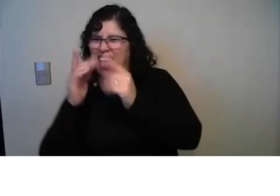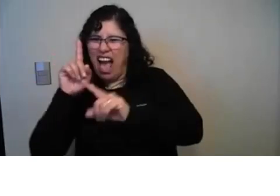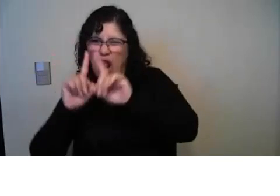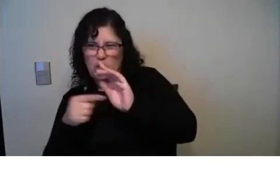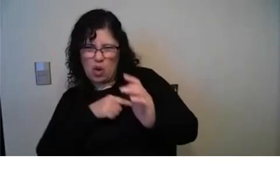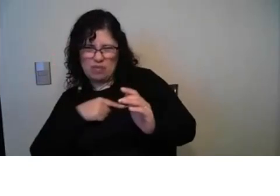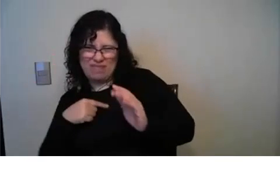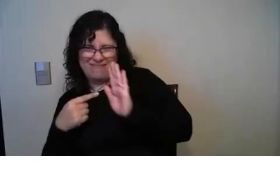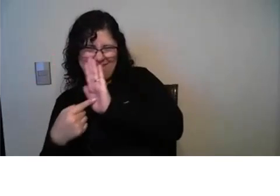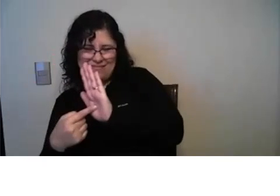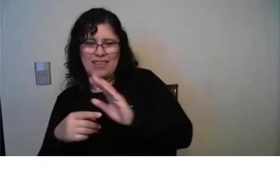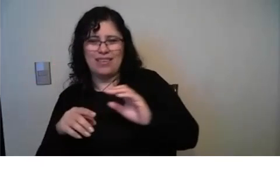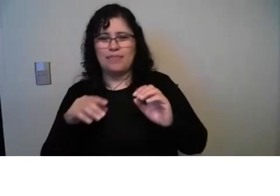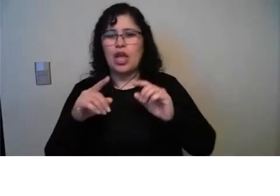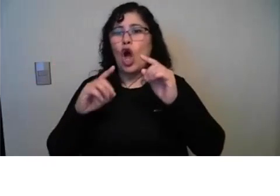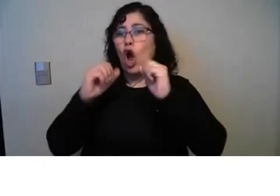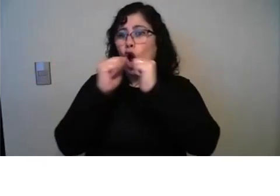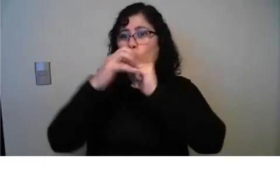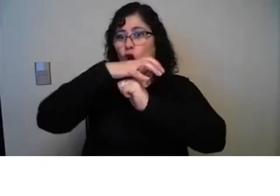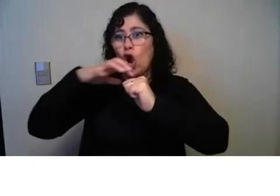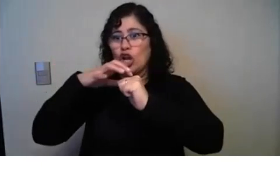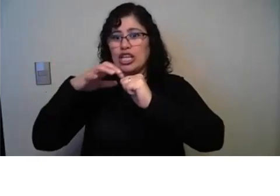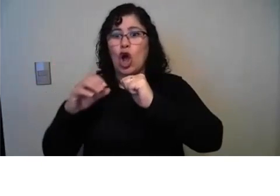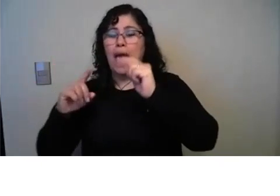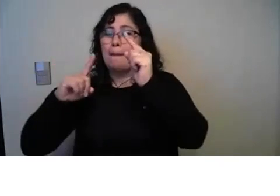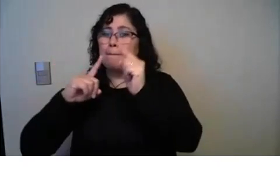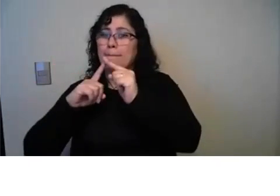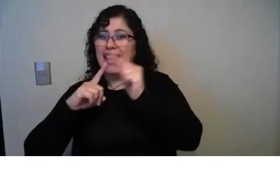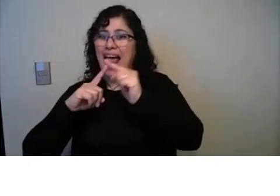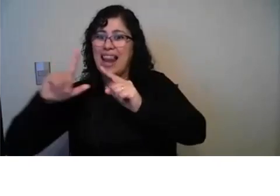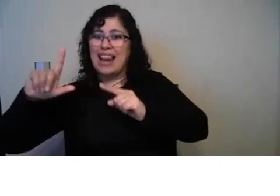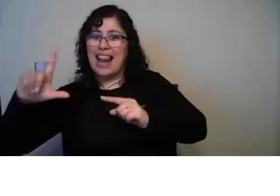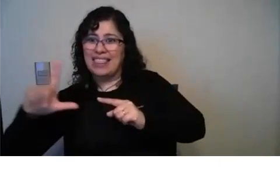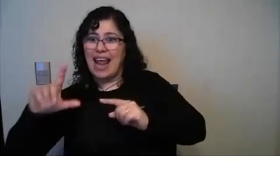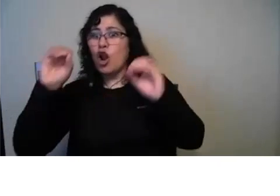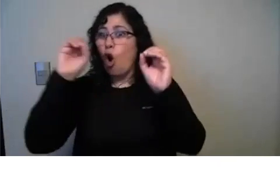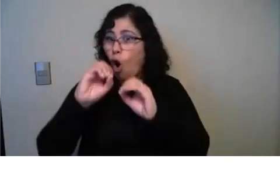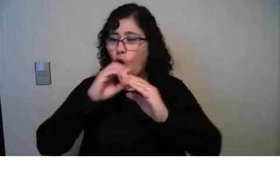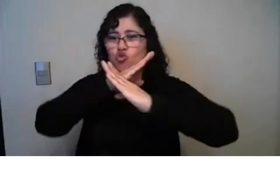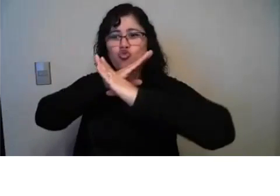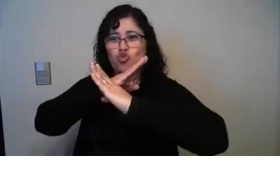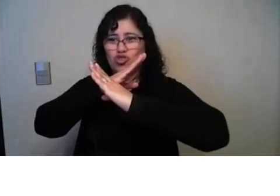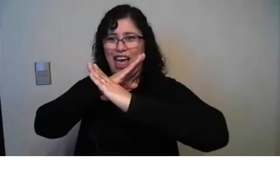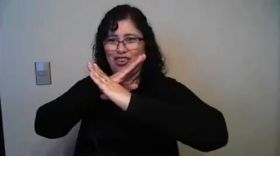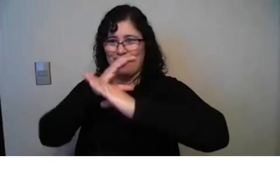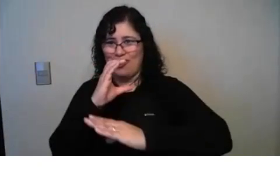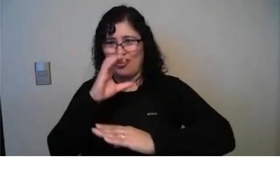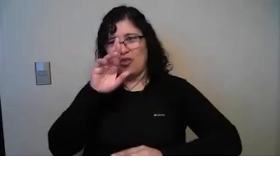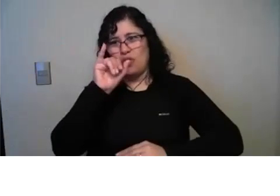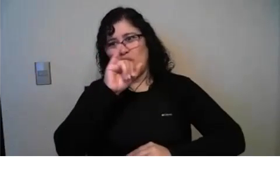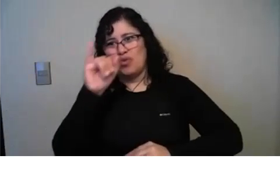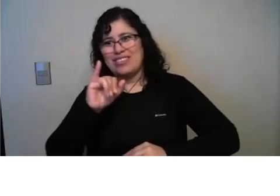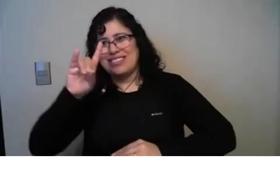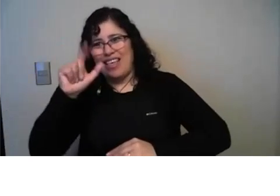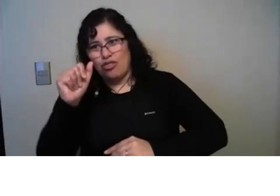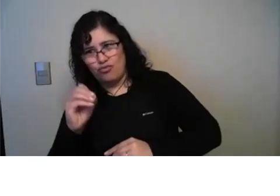cruzado, o córtico espinal cruzado, porque en niveles más superiores cruzó la línea